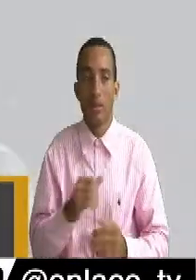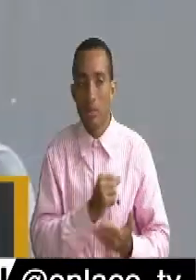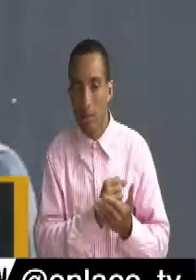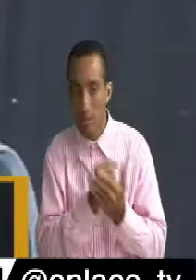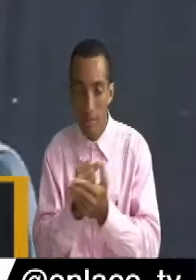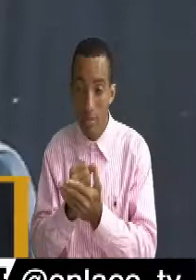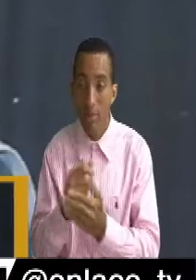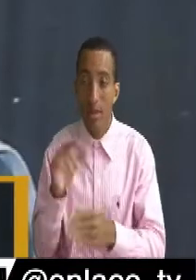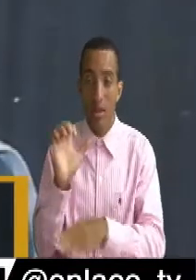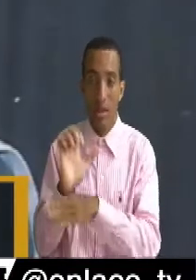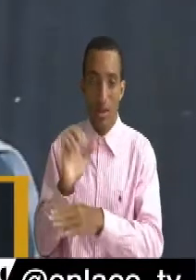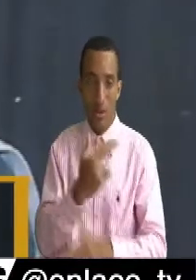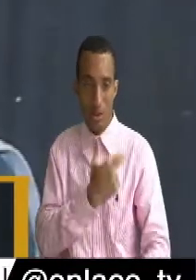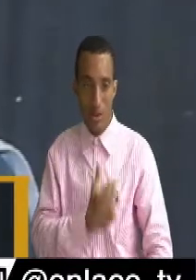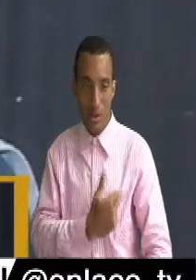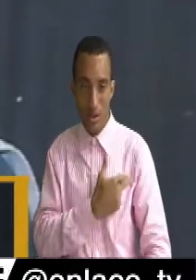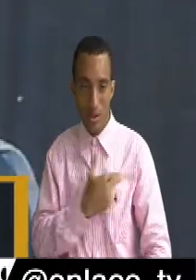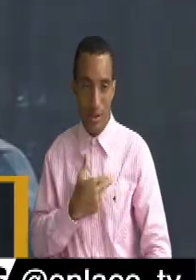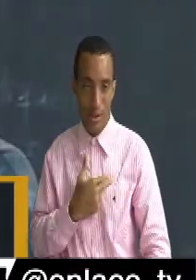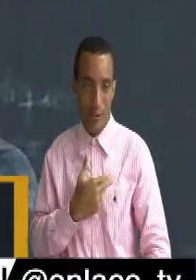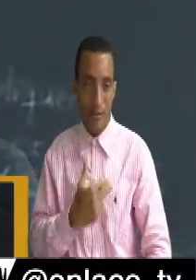institución.